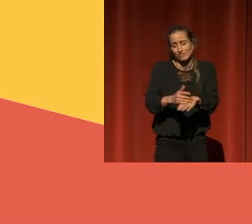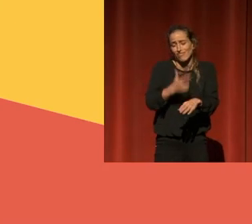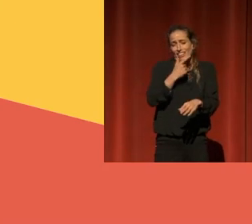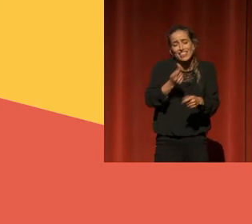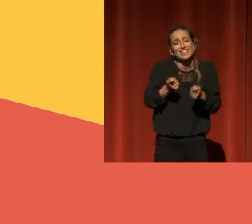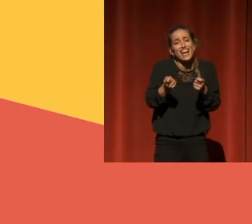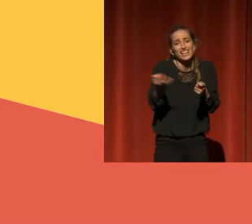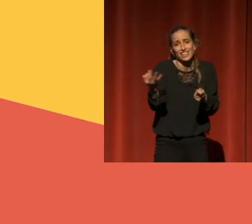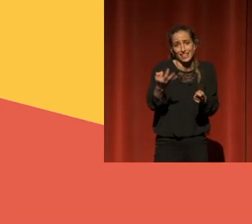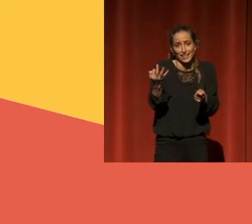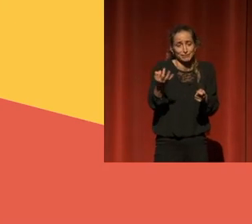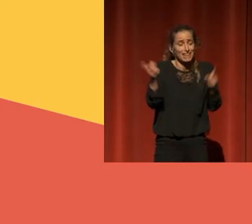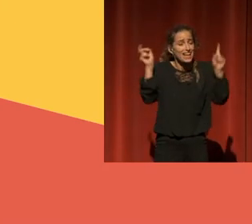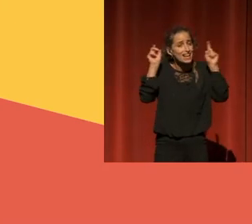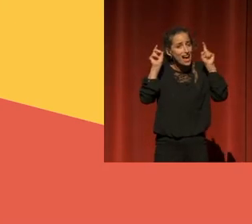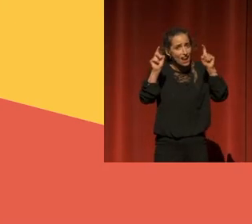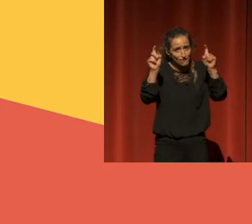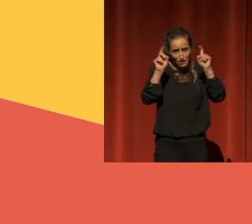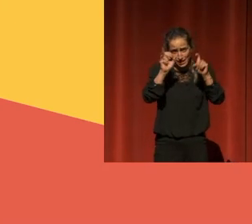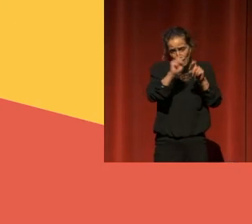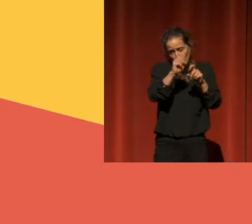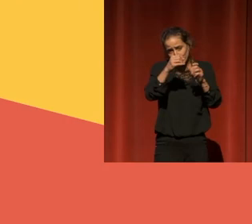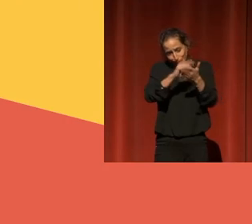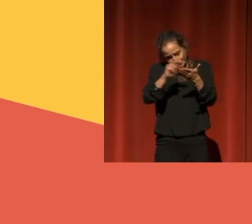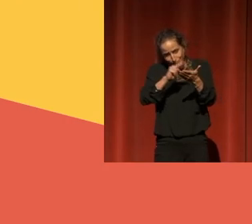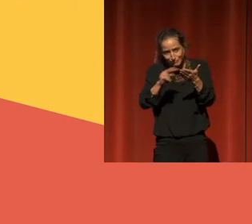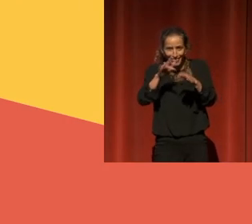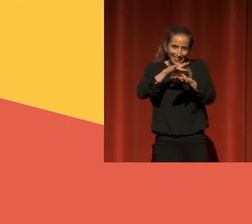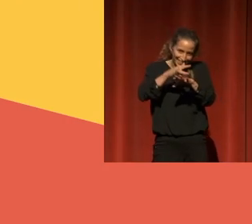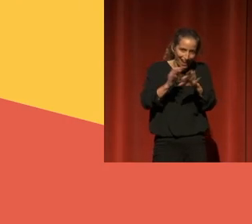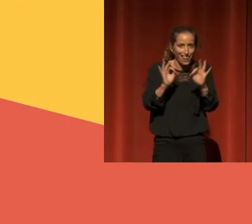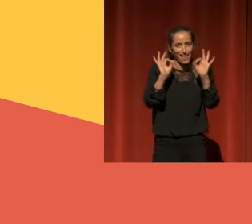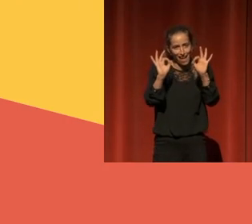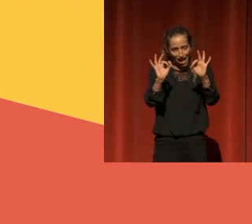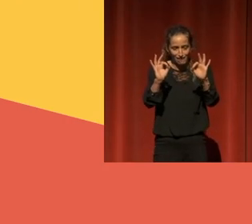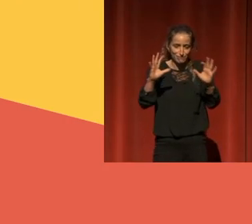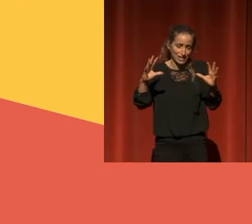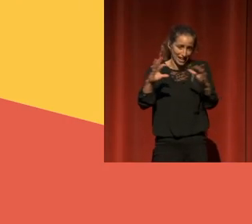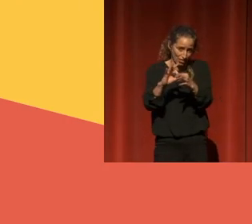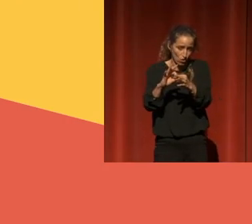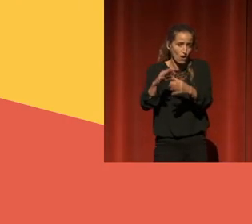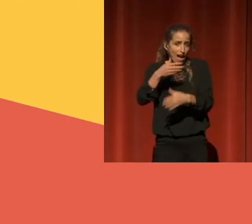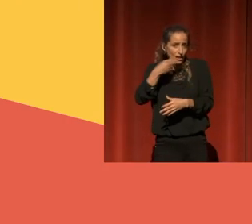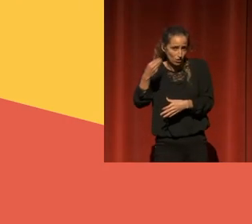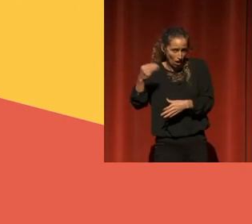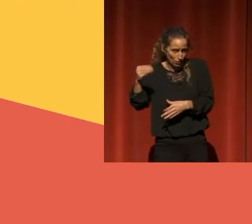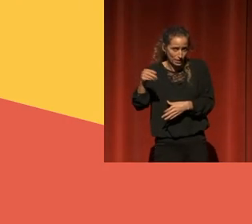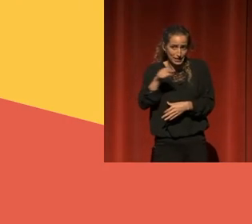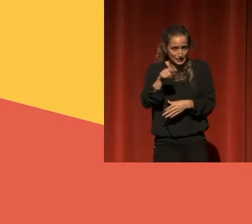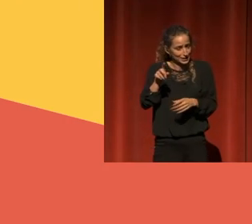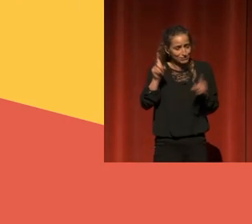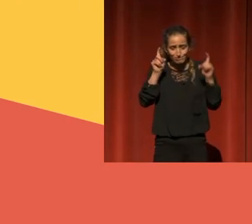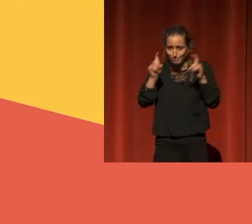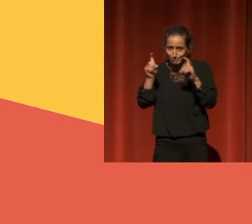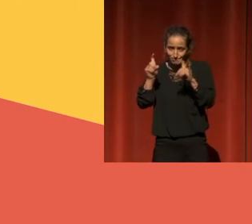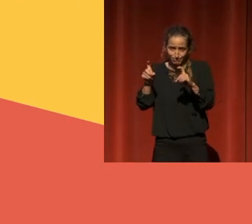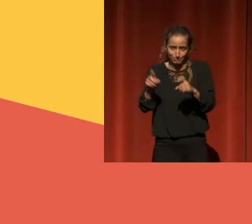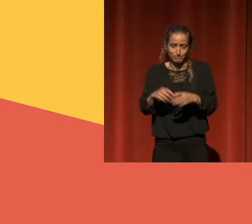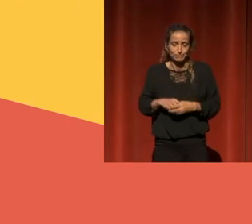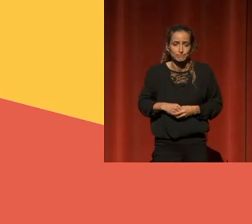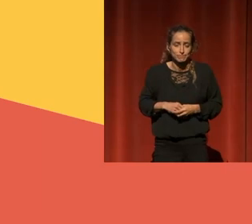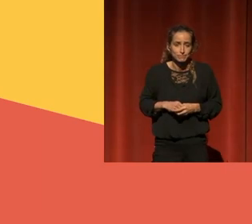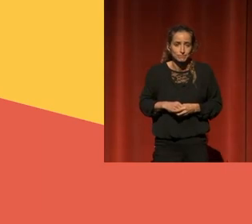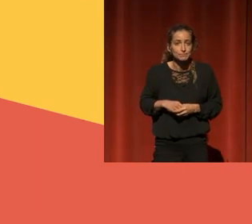digital a los adolescentes eh y bueno se propone